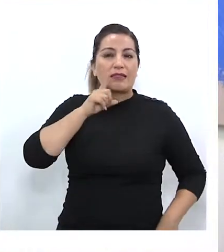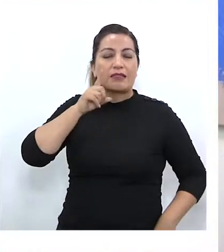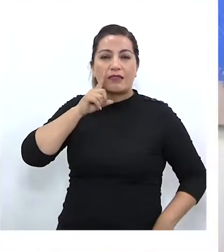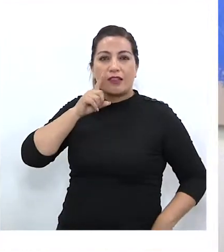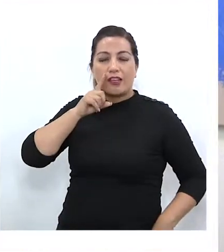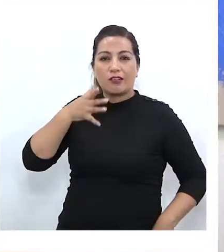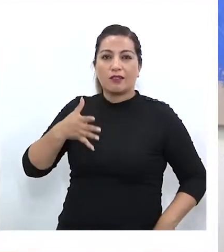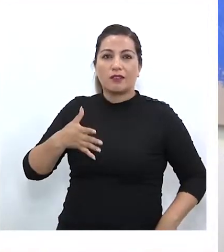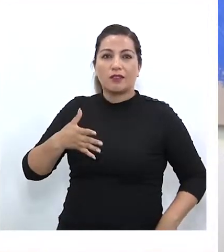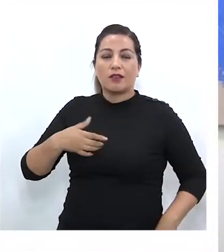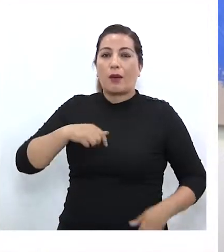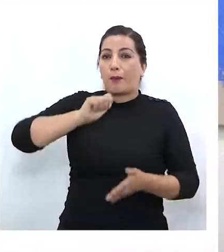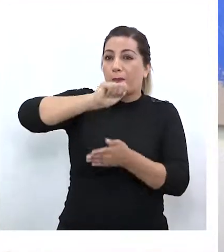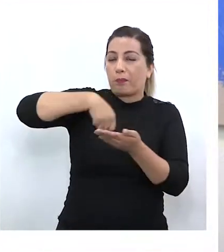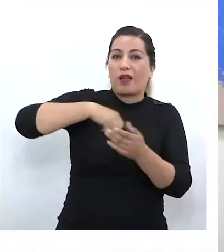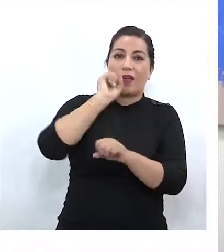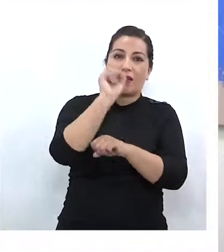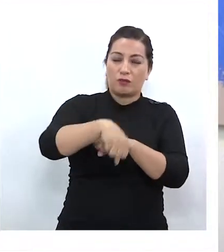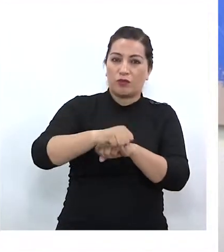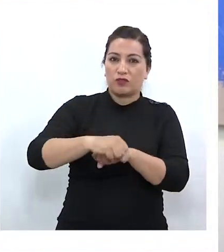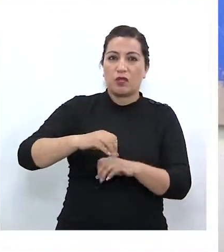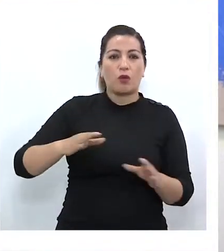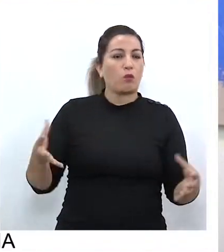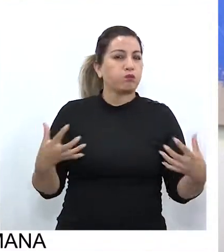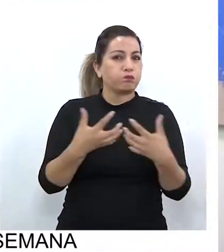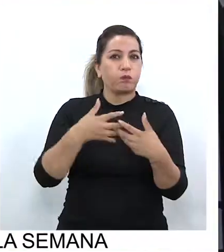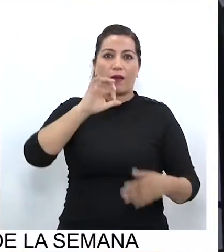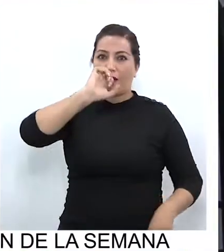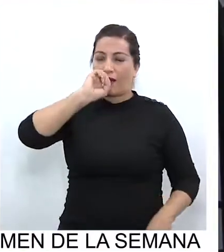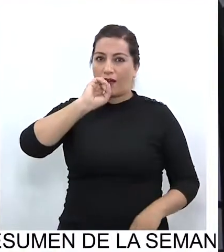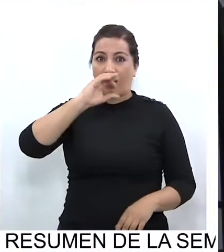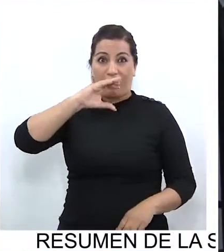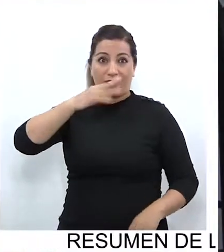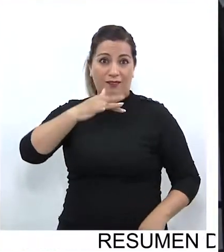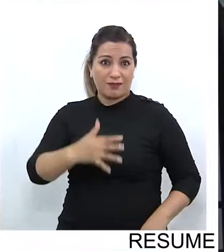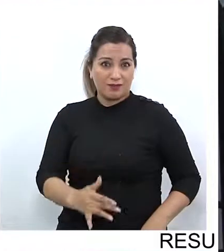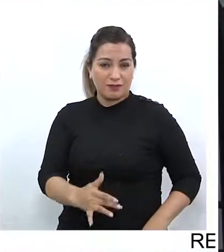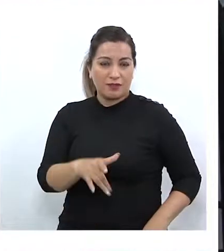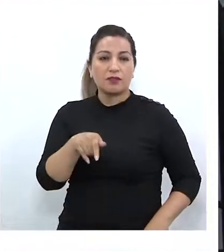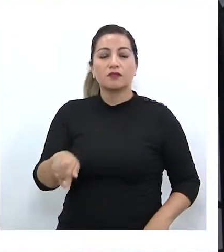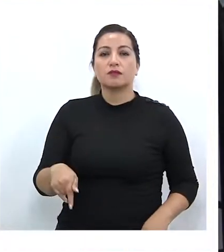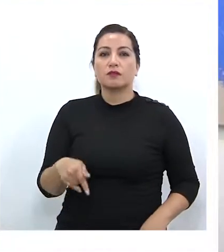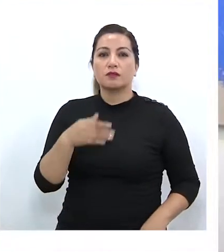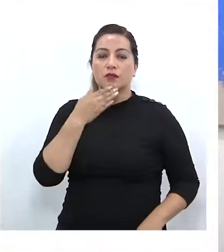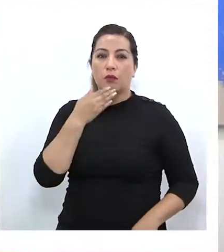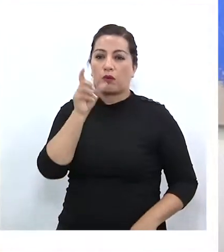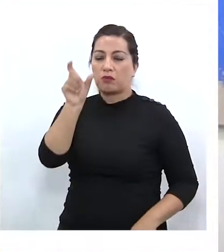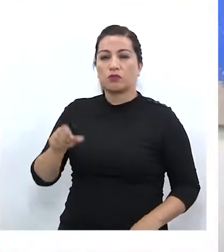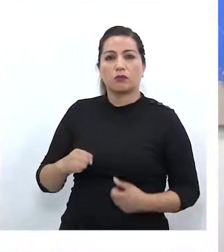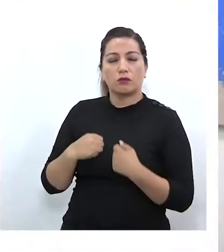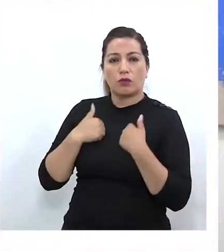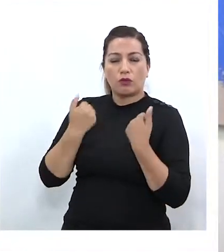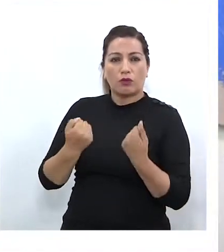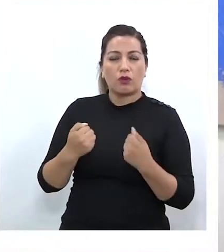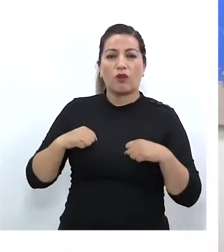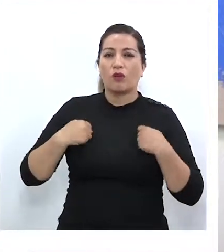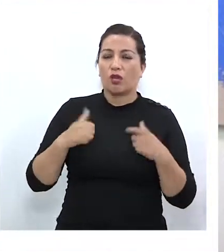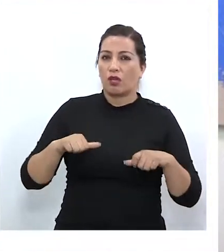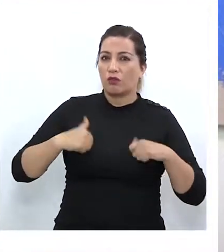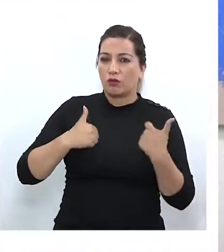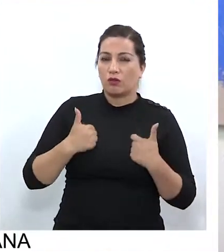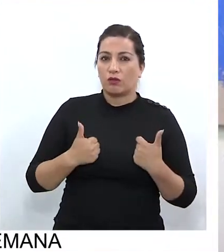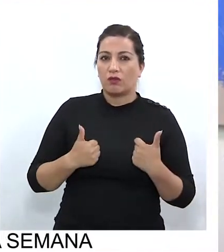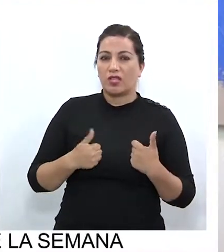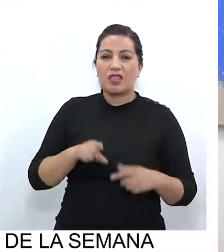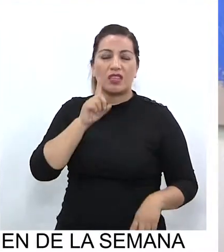tengan mecanismos de admisión que sean acordes a las características, porque tampoco es conveniente, por ejemplo, que un joven que tiene